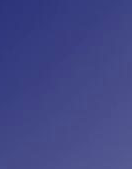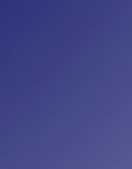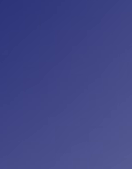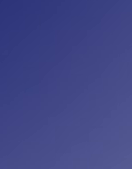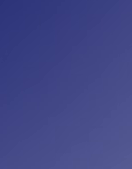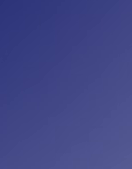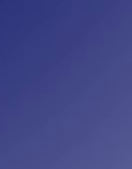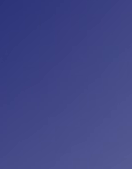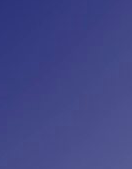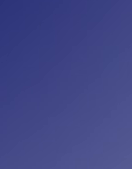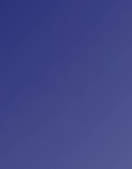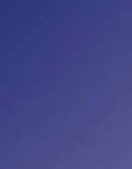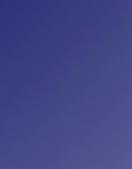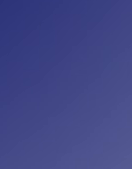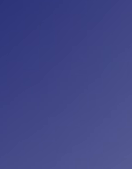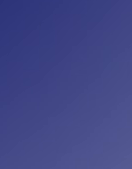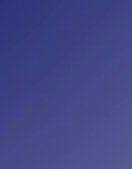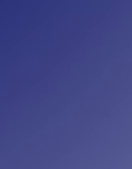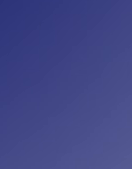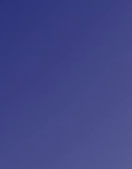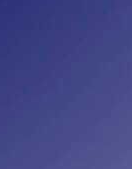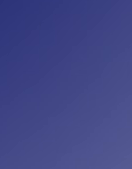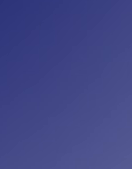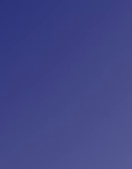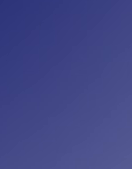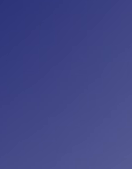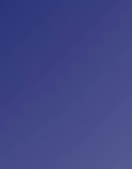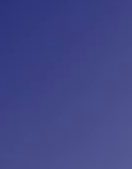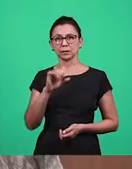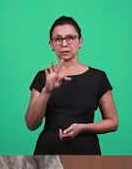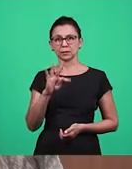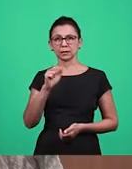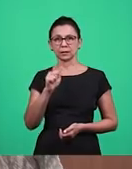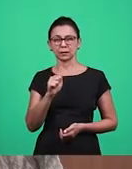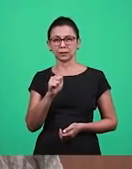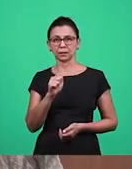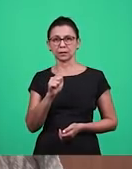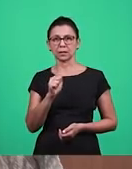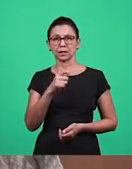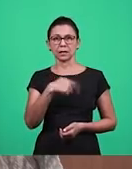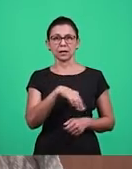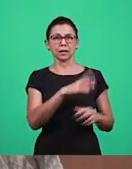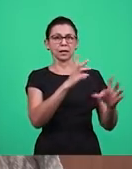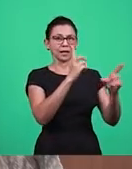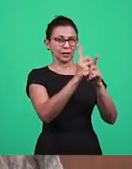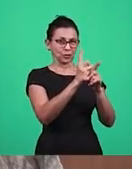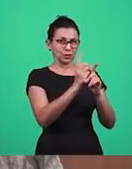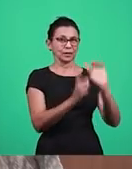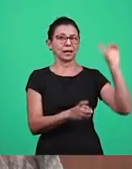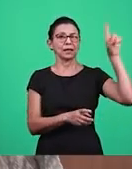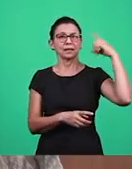así: Jehová envió a Natán a David. Solamente esto, al inicio de